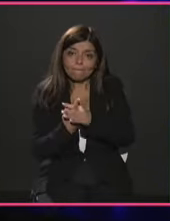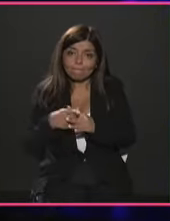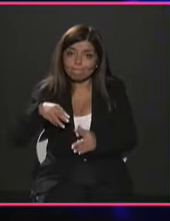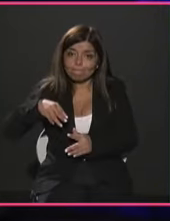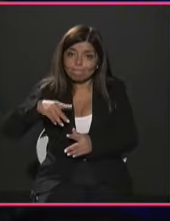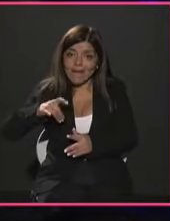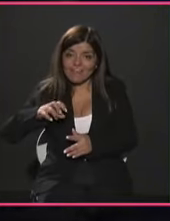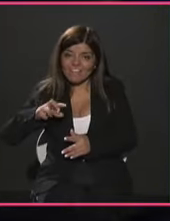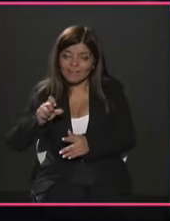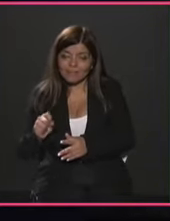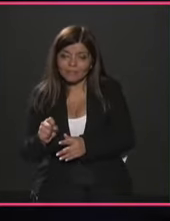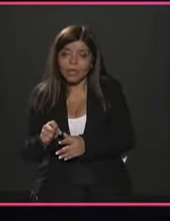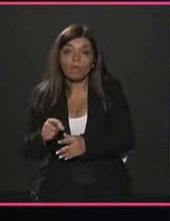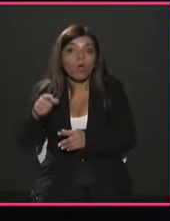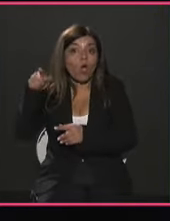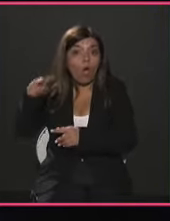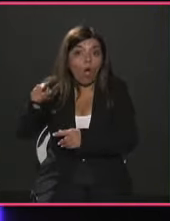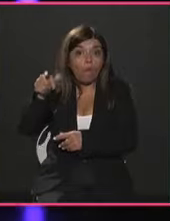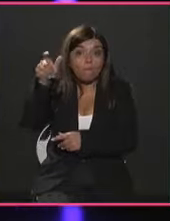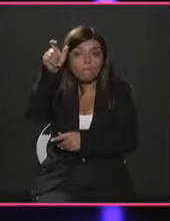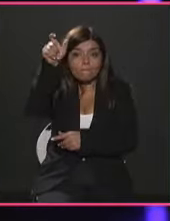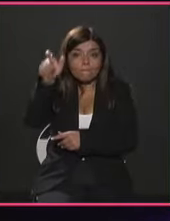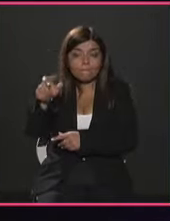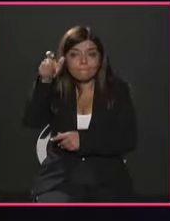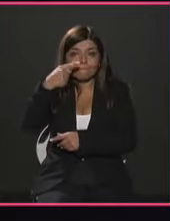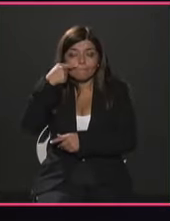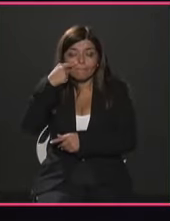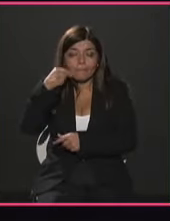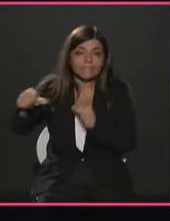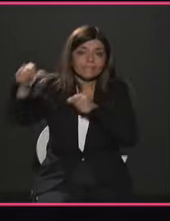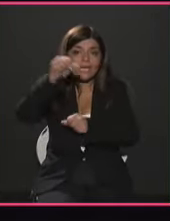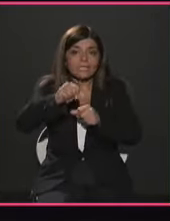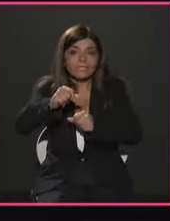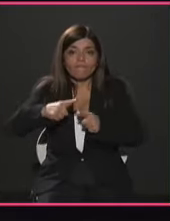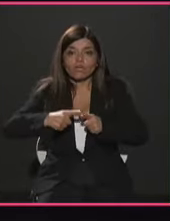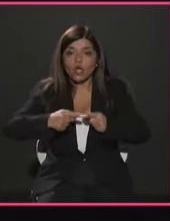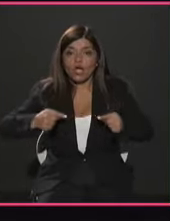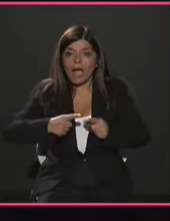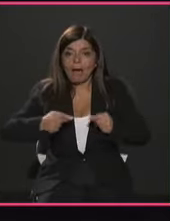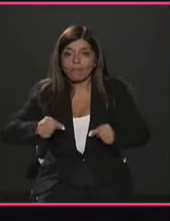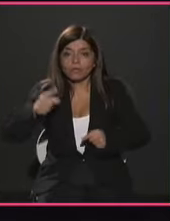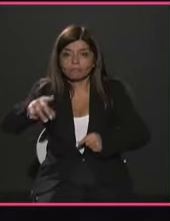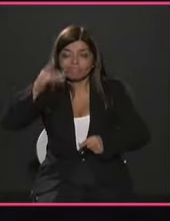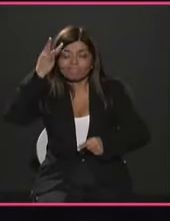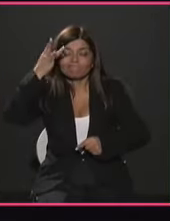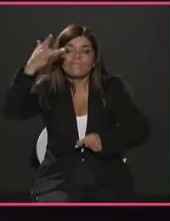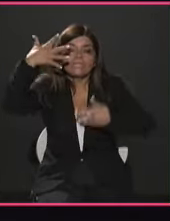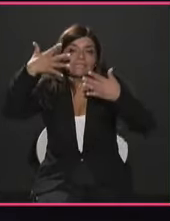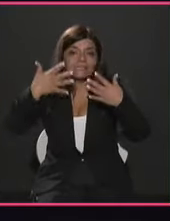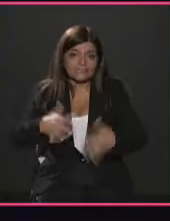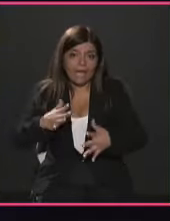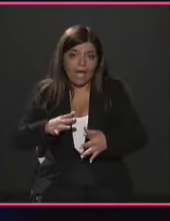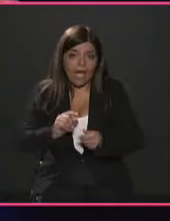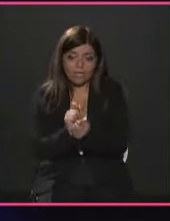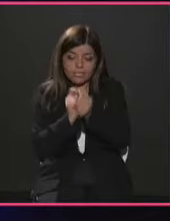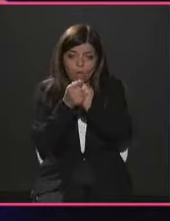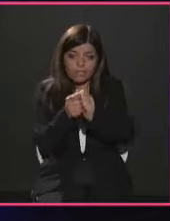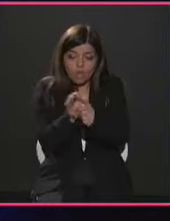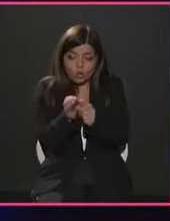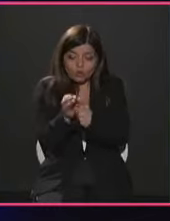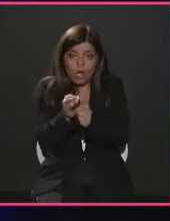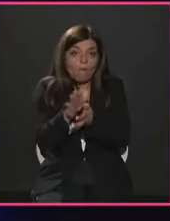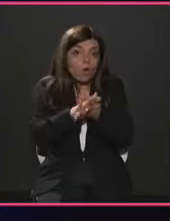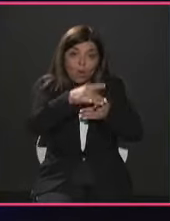un científico japonés pueden convertirse de cualquier célula de tu cuerpo desde del hígado del